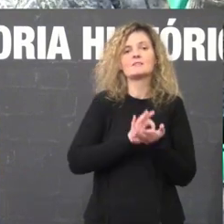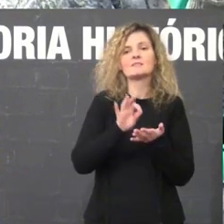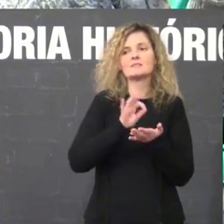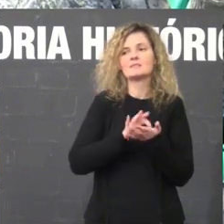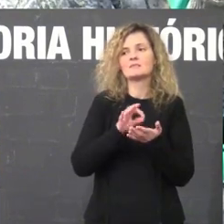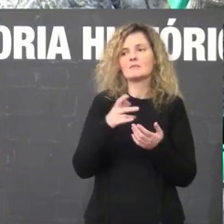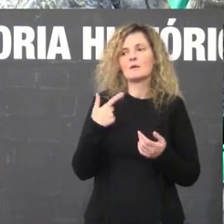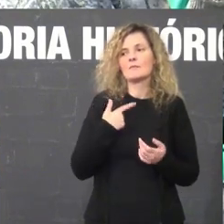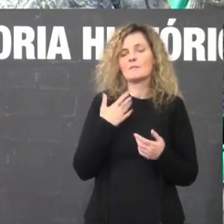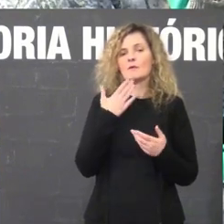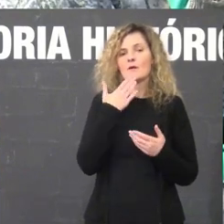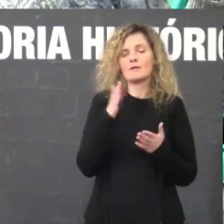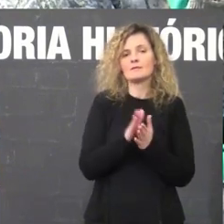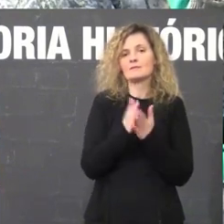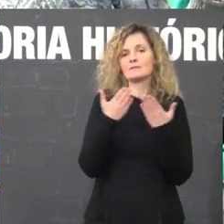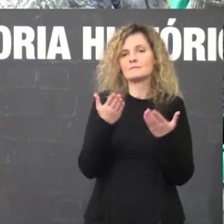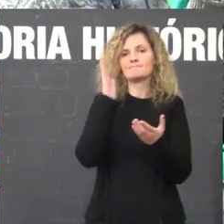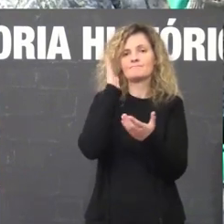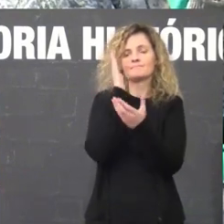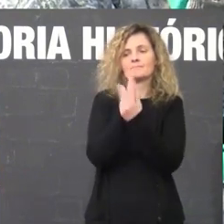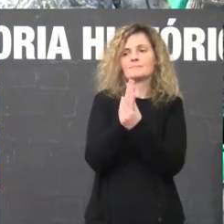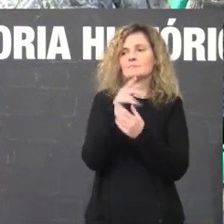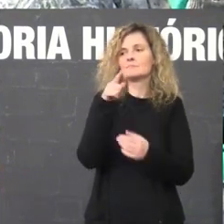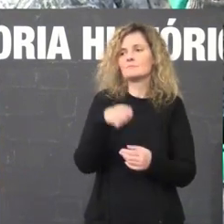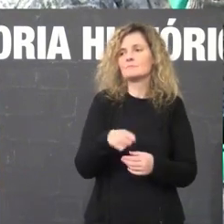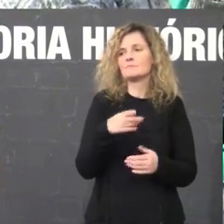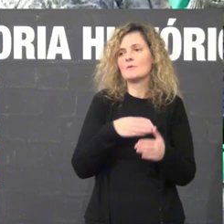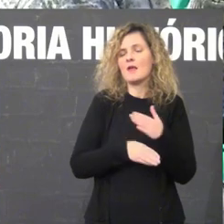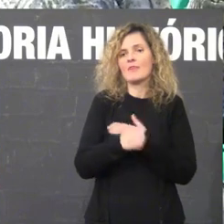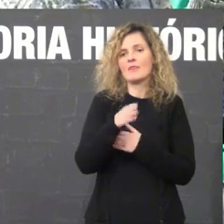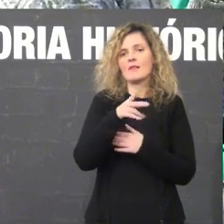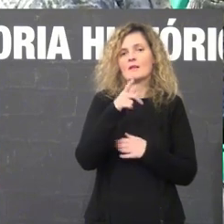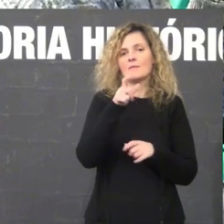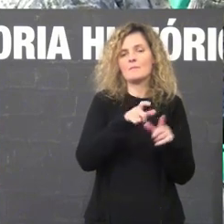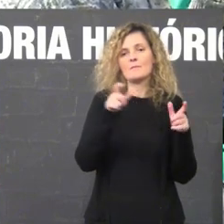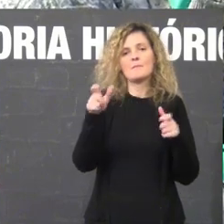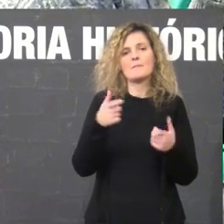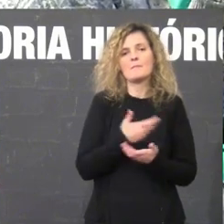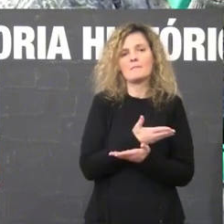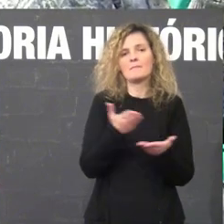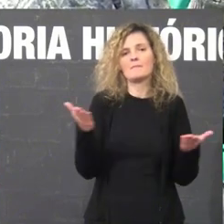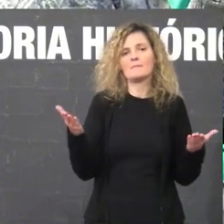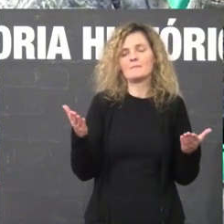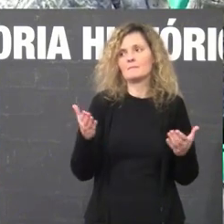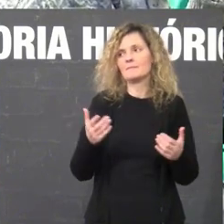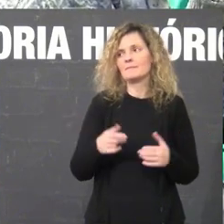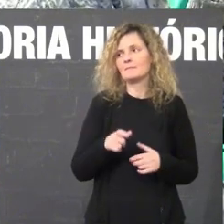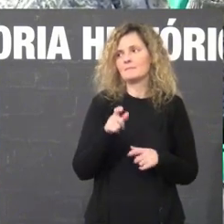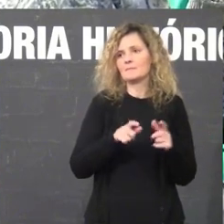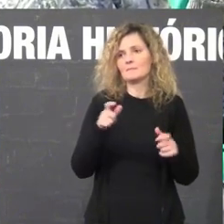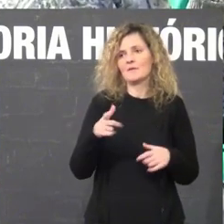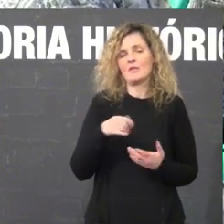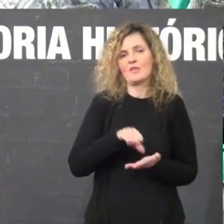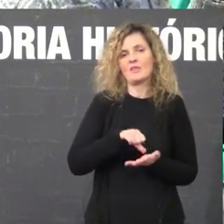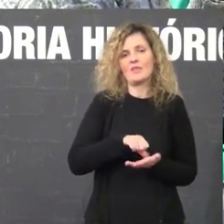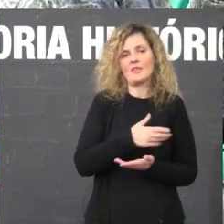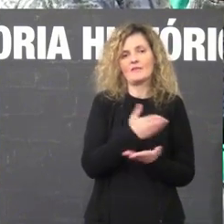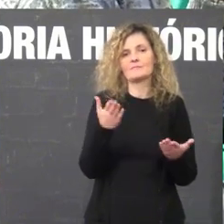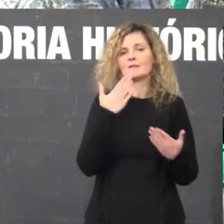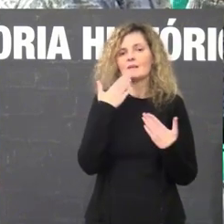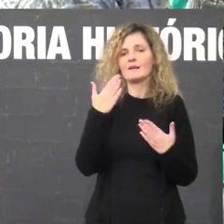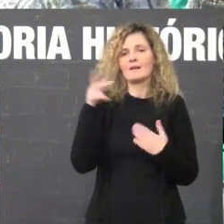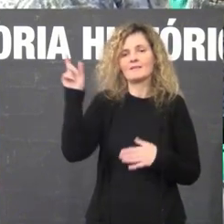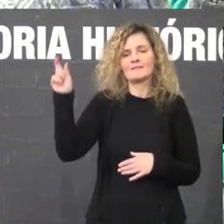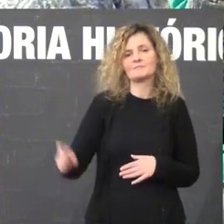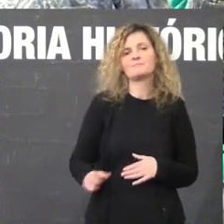patrimonio documental y bibliográfico para que esta accesible también para toda Muchas gracias la ciudadanía Gracias